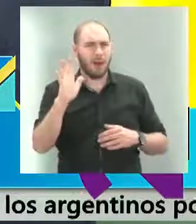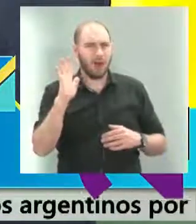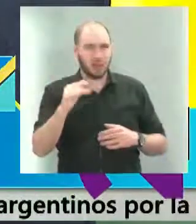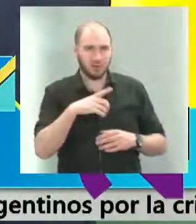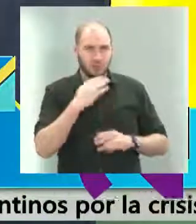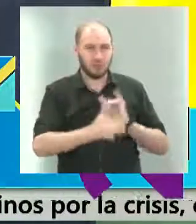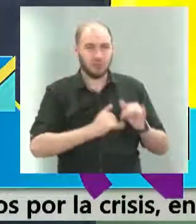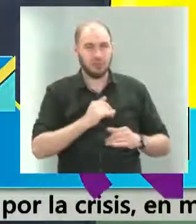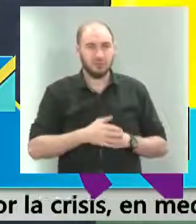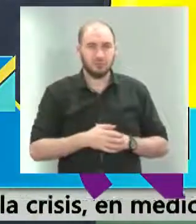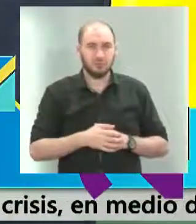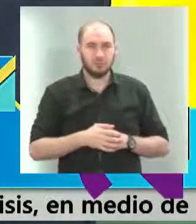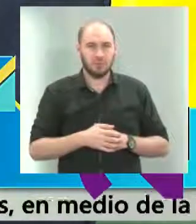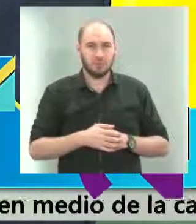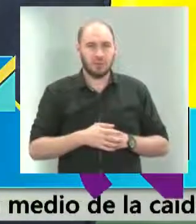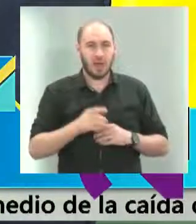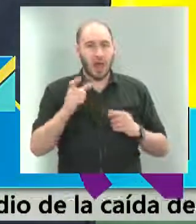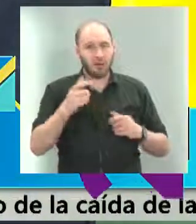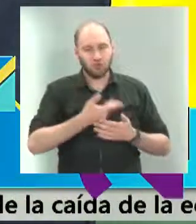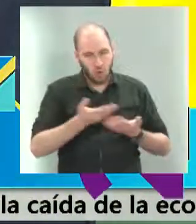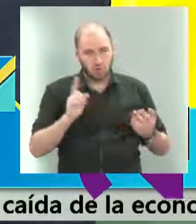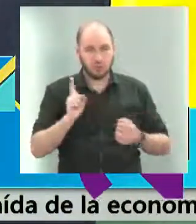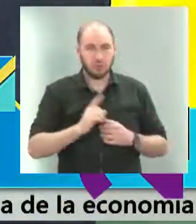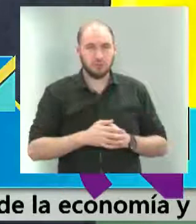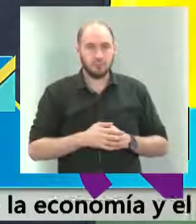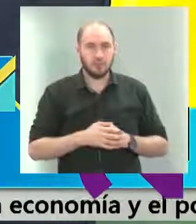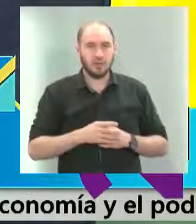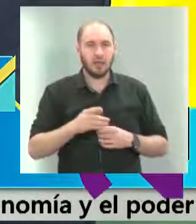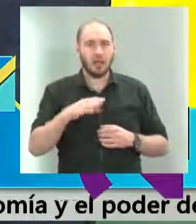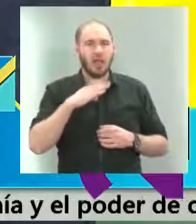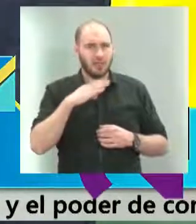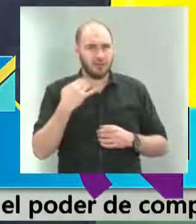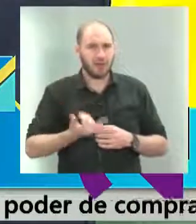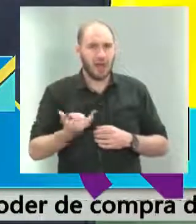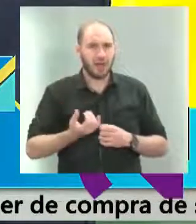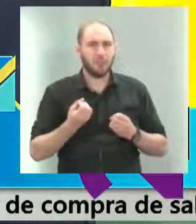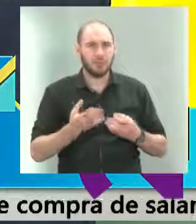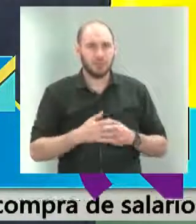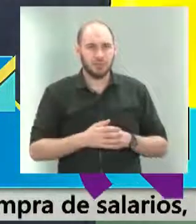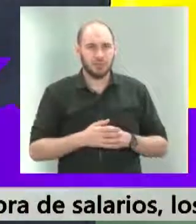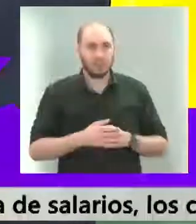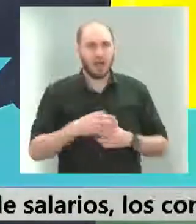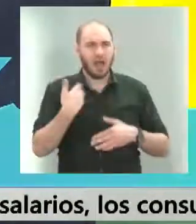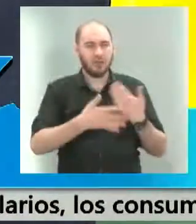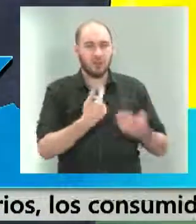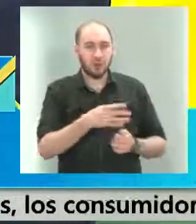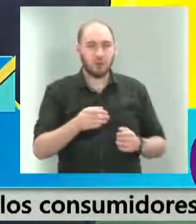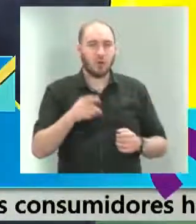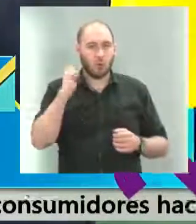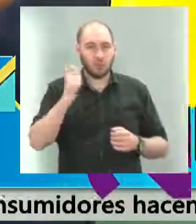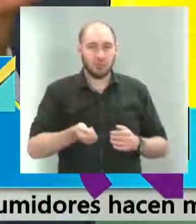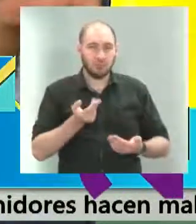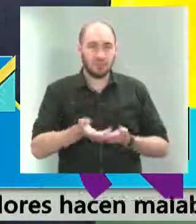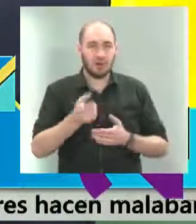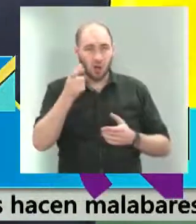nosotros decimos, son, hay, no todos por supuesto, hay delincuentes. ¿Por qué digo delincuentes? Porque agreden, no, porque están pedidos por la justicia, por